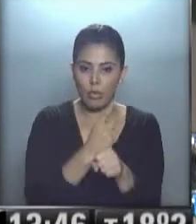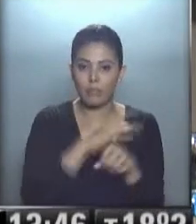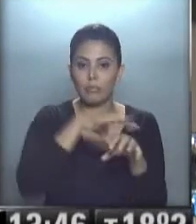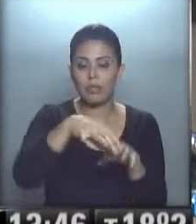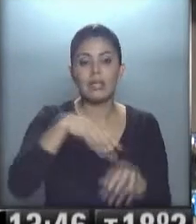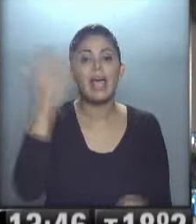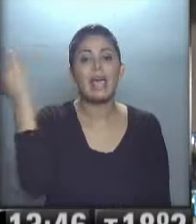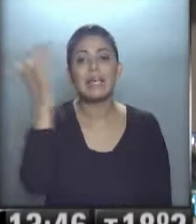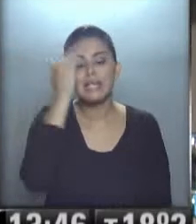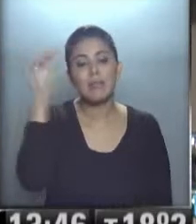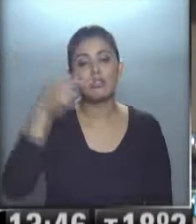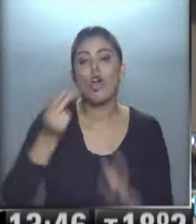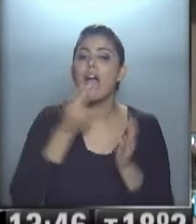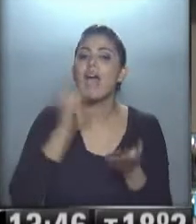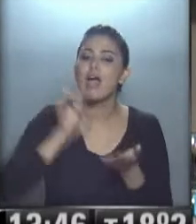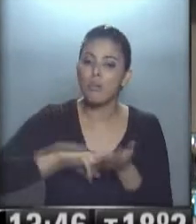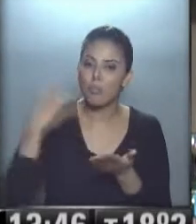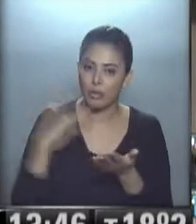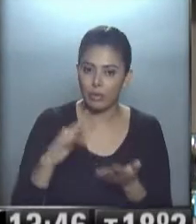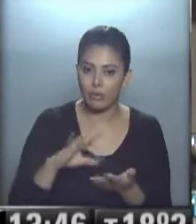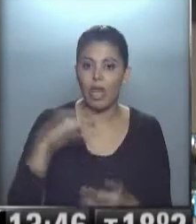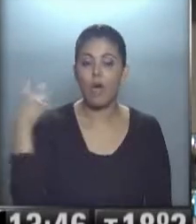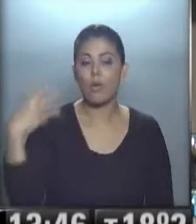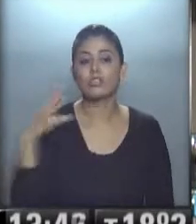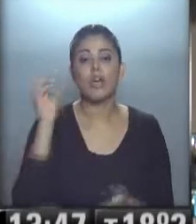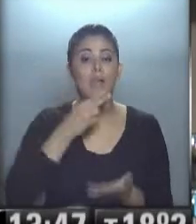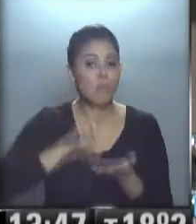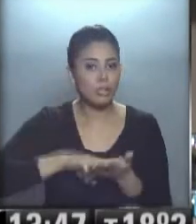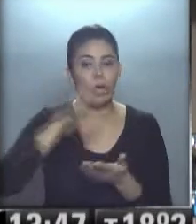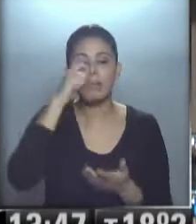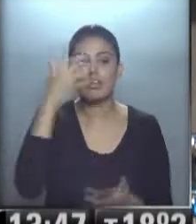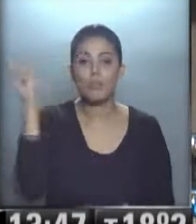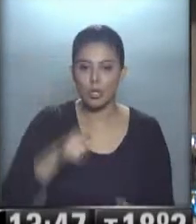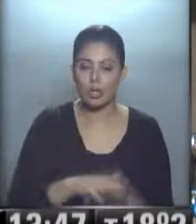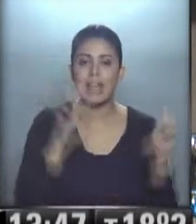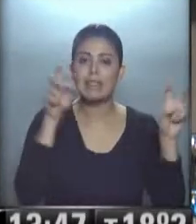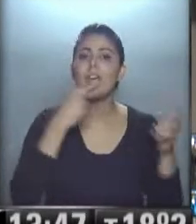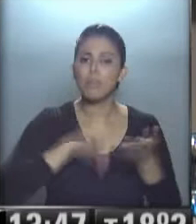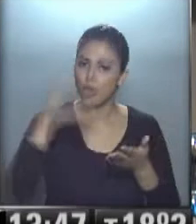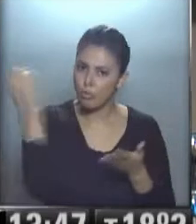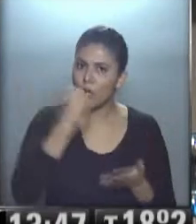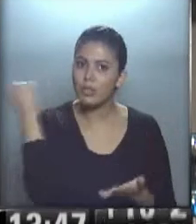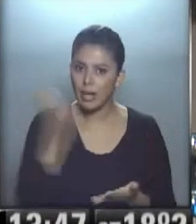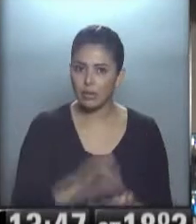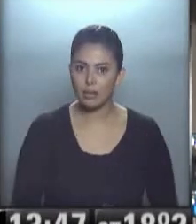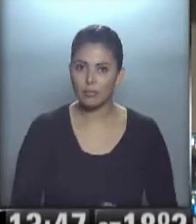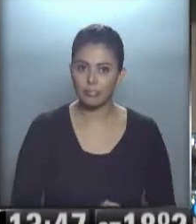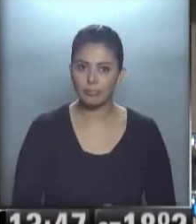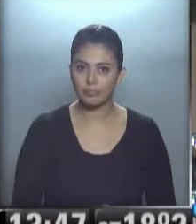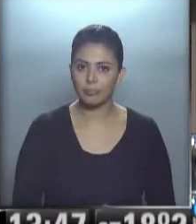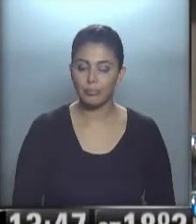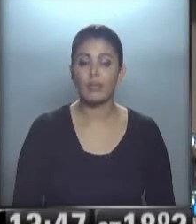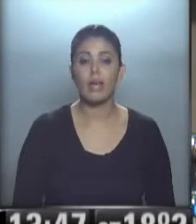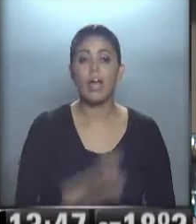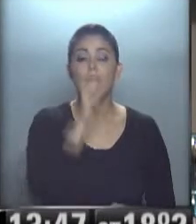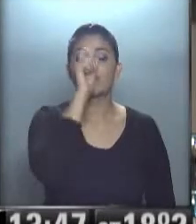15% en el caso de washington el impuesto del 25% tema impuestos es importantísimo y